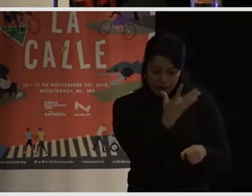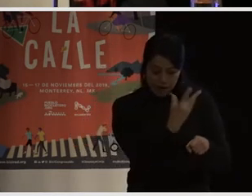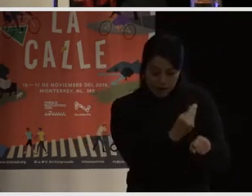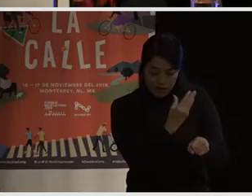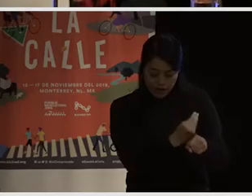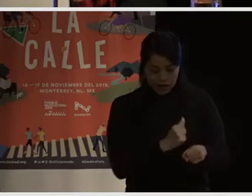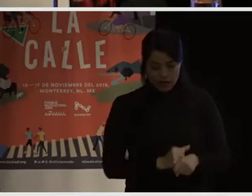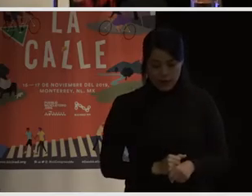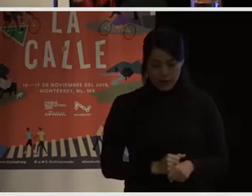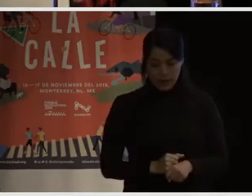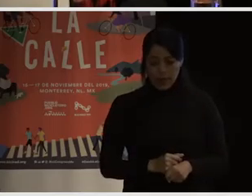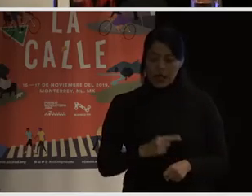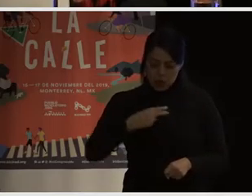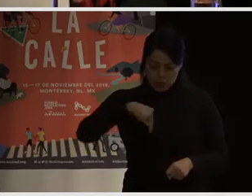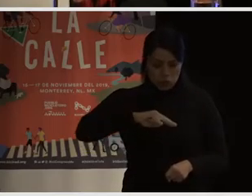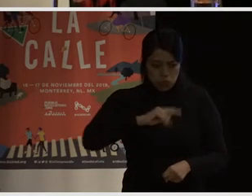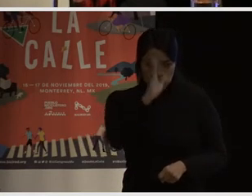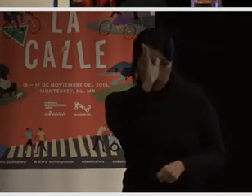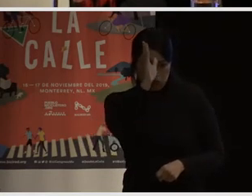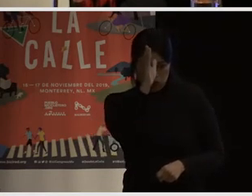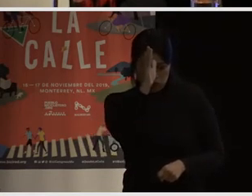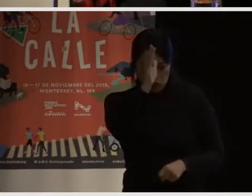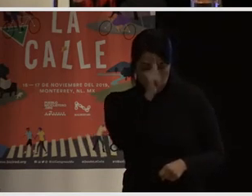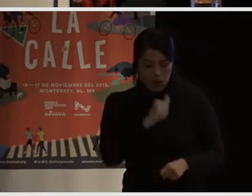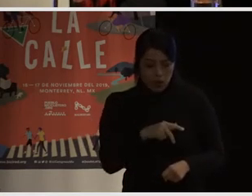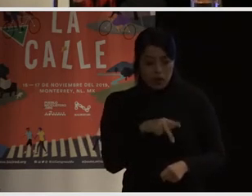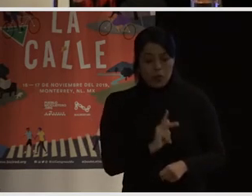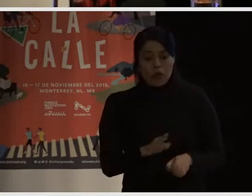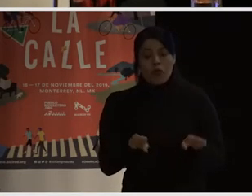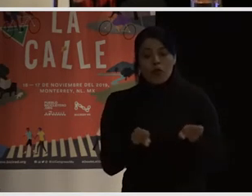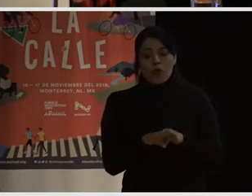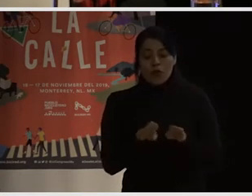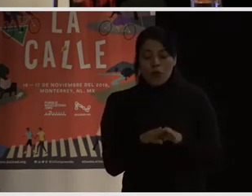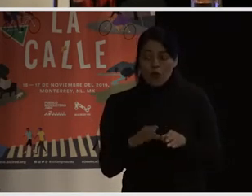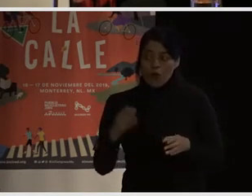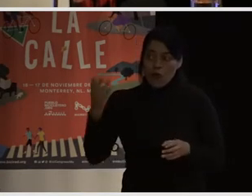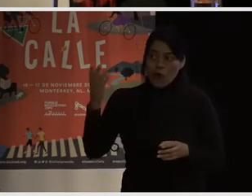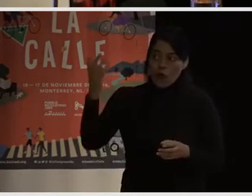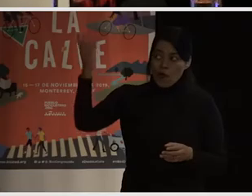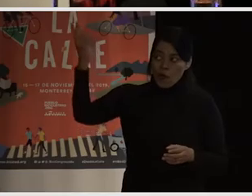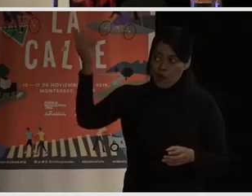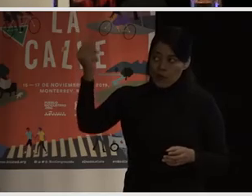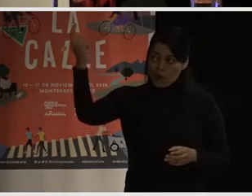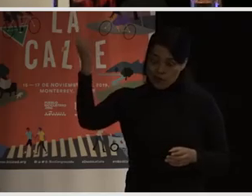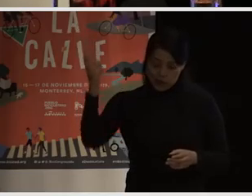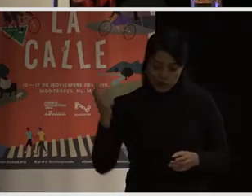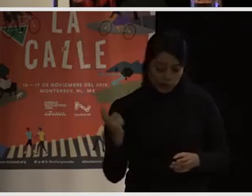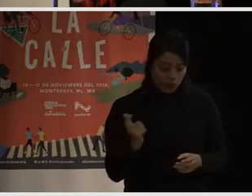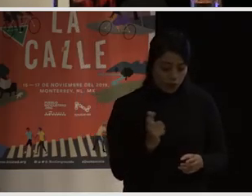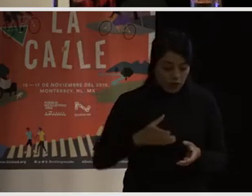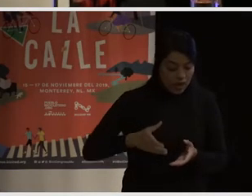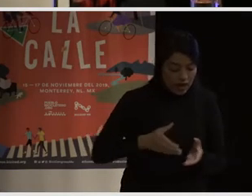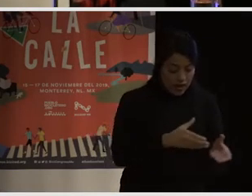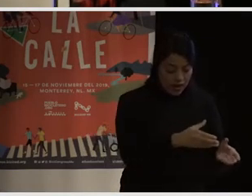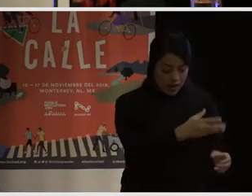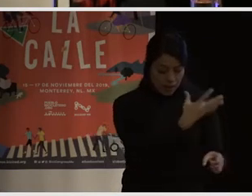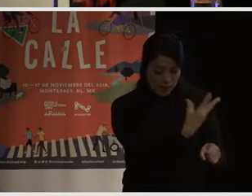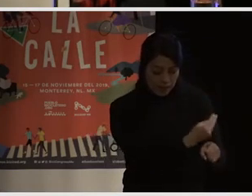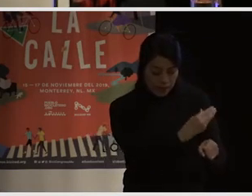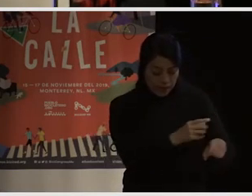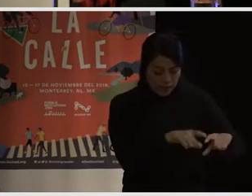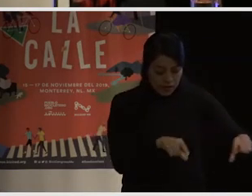estamos completamente de acuerdo con ella en ese punto el tema es cómo llegas a esa zona de la ciudad donde tal vez los fondos que tú dispones